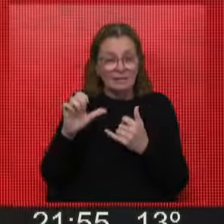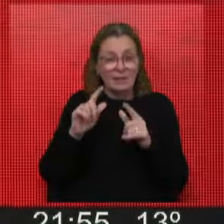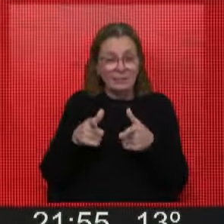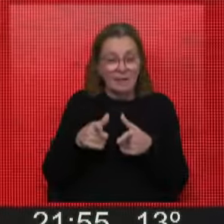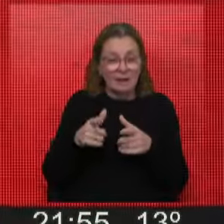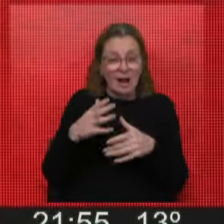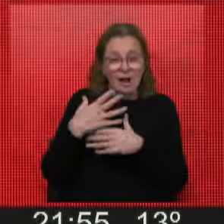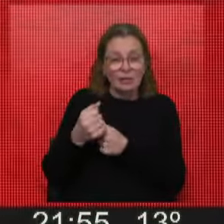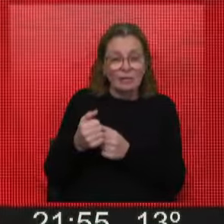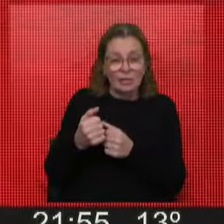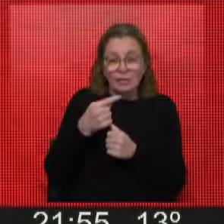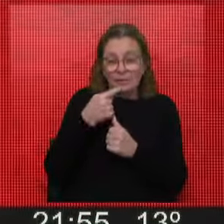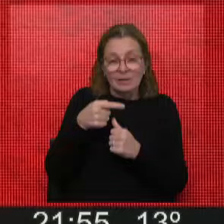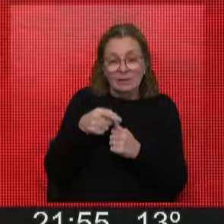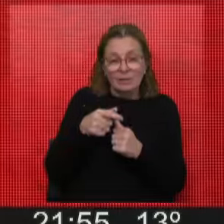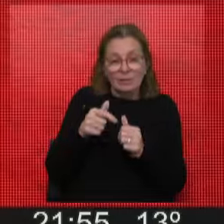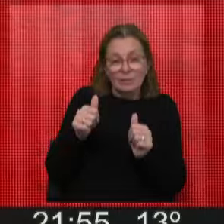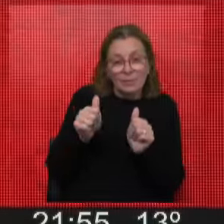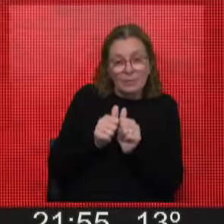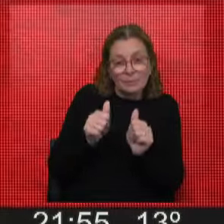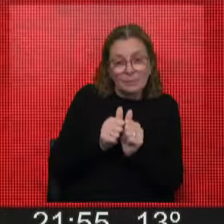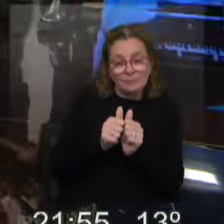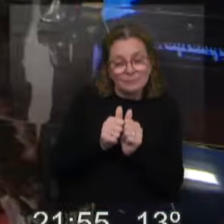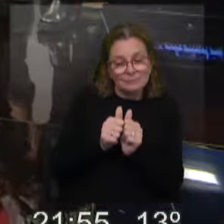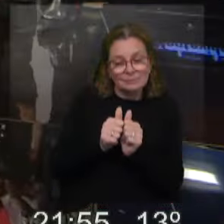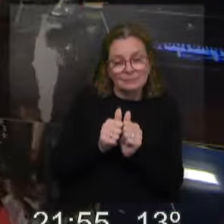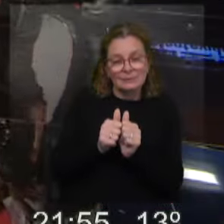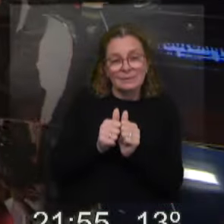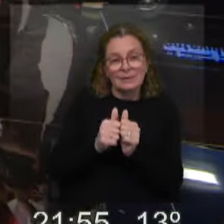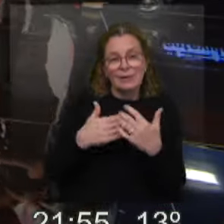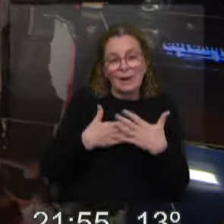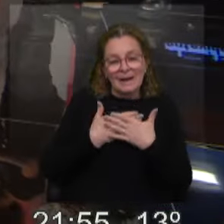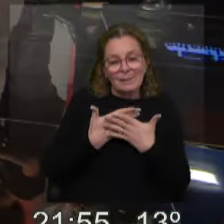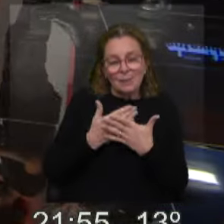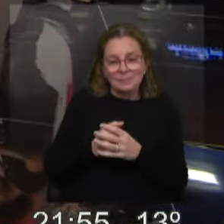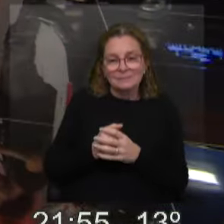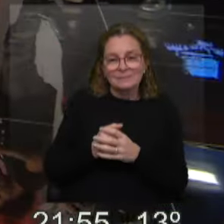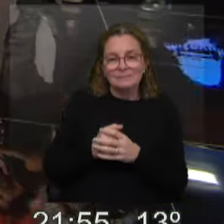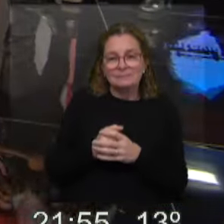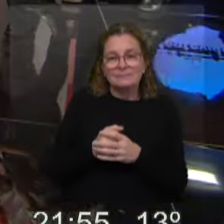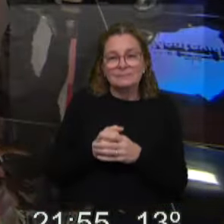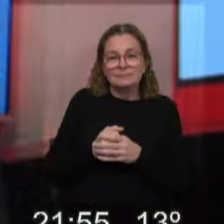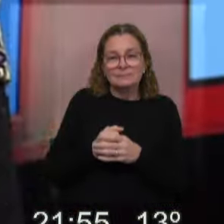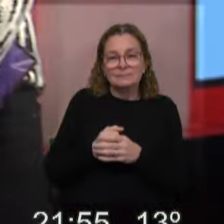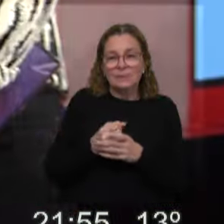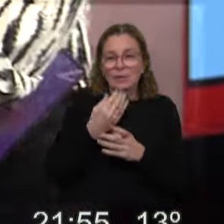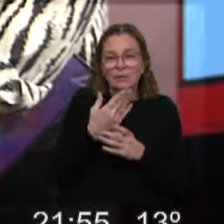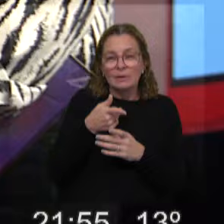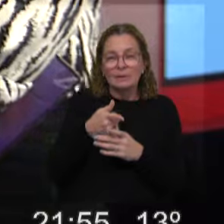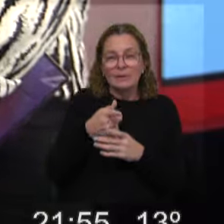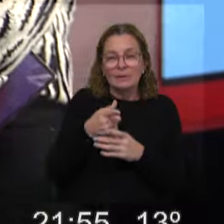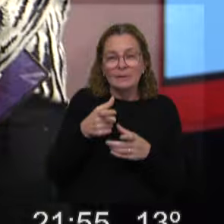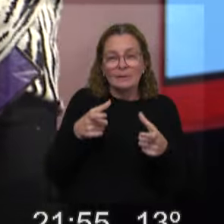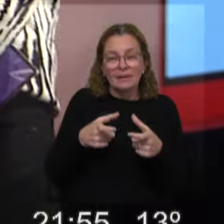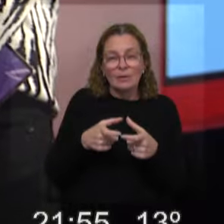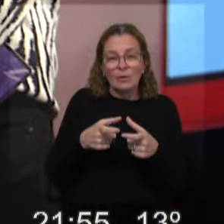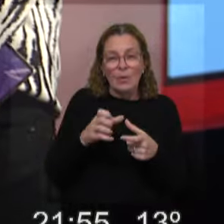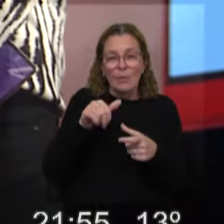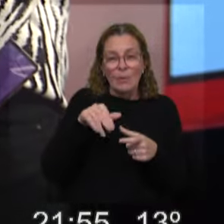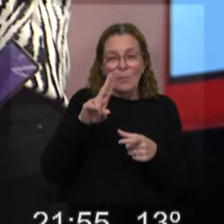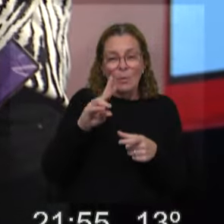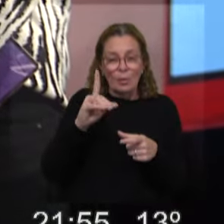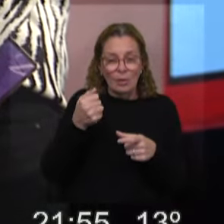No sé qué más puedo decir de ellos. Estamos muy agradecidos con ellos. Los queremos. Y bueno, este disco Muda también